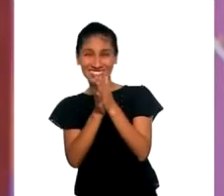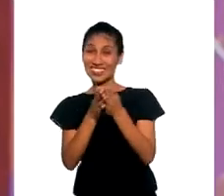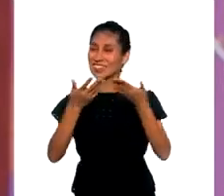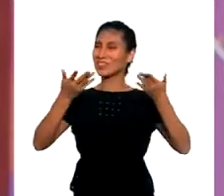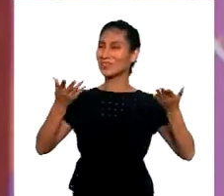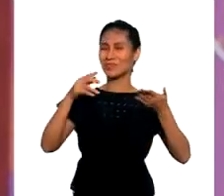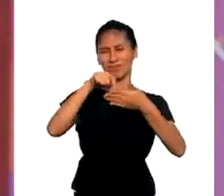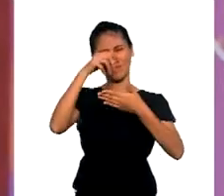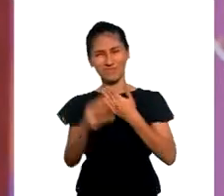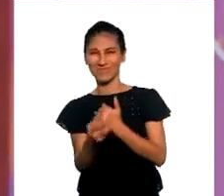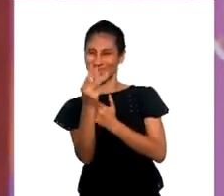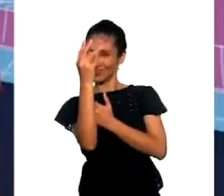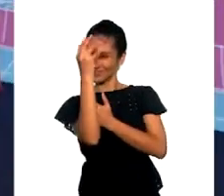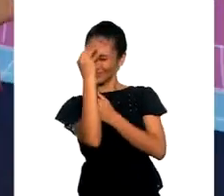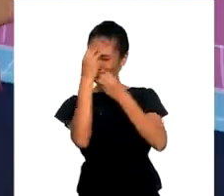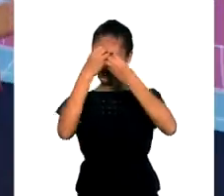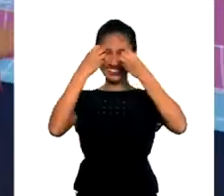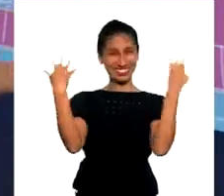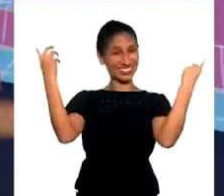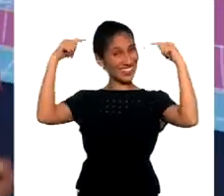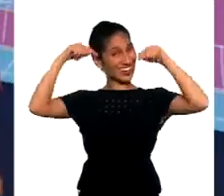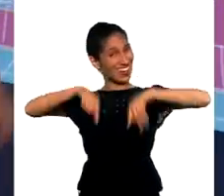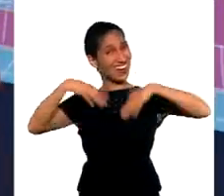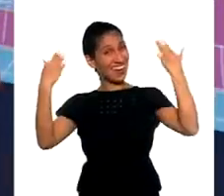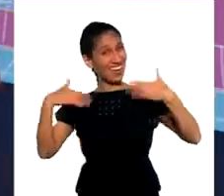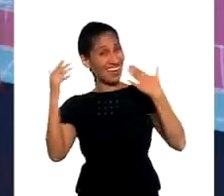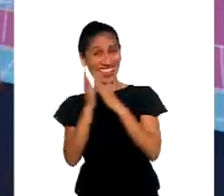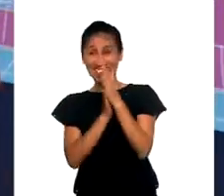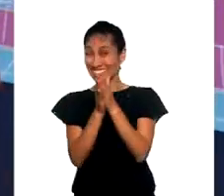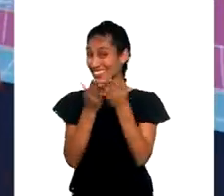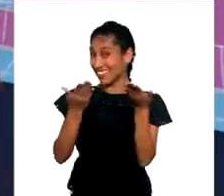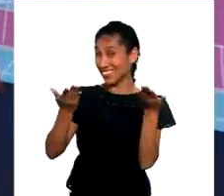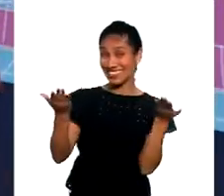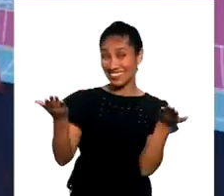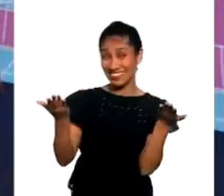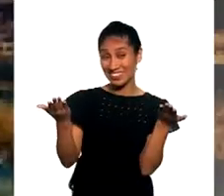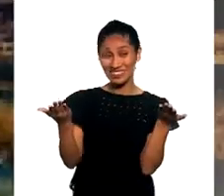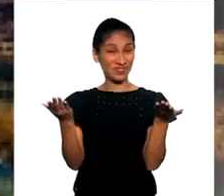cuanto aprendizaje y diversión que hemos tenido hoy